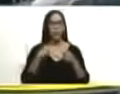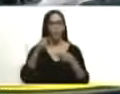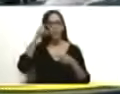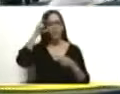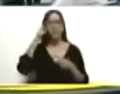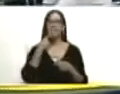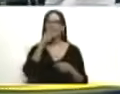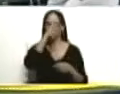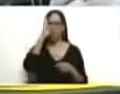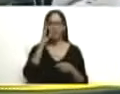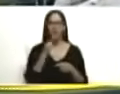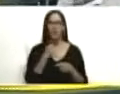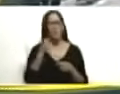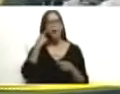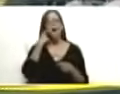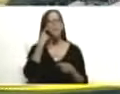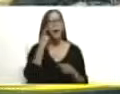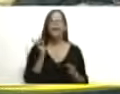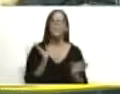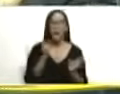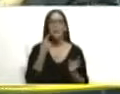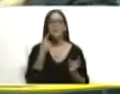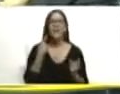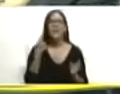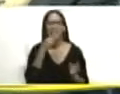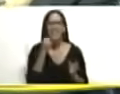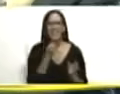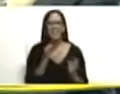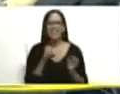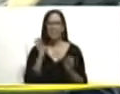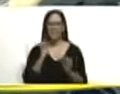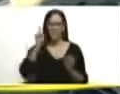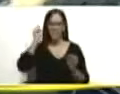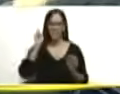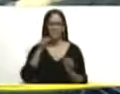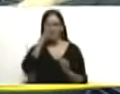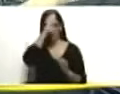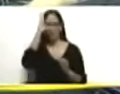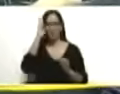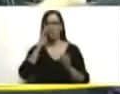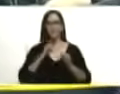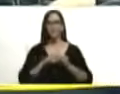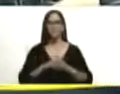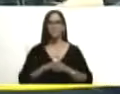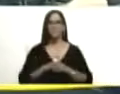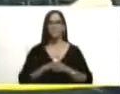dice Diosdado de esto? Vamos a buscarle la lengua picante a Diosdado. Adelante.